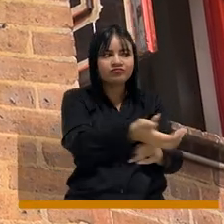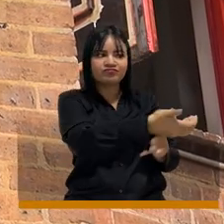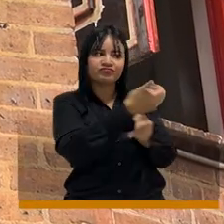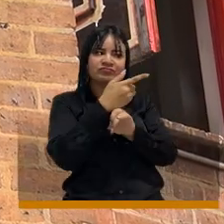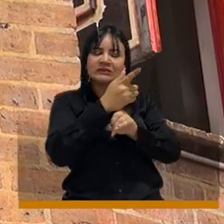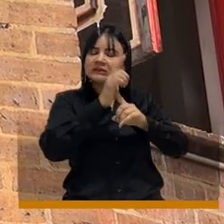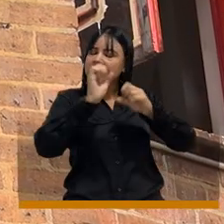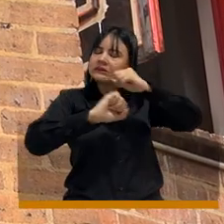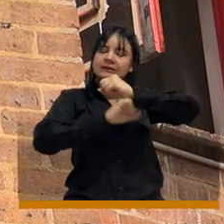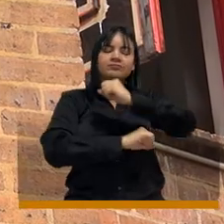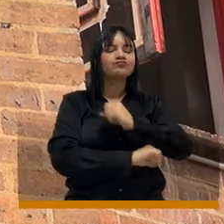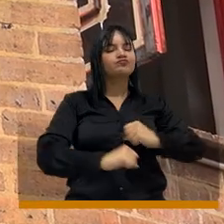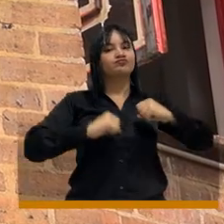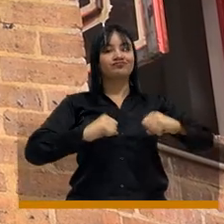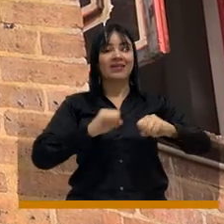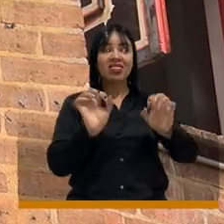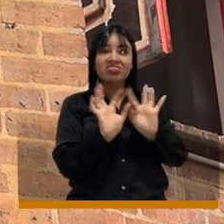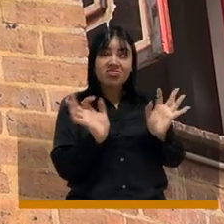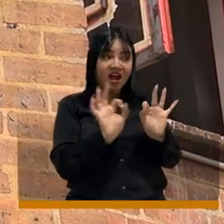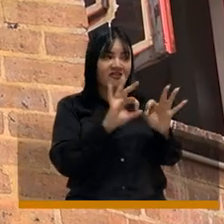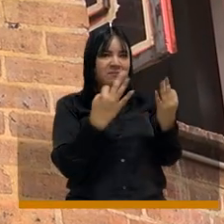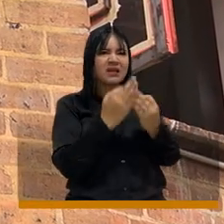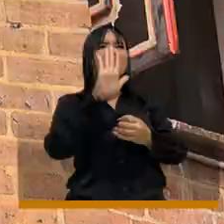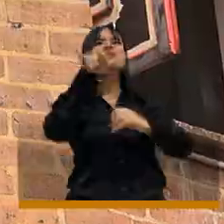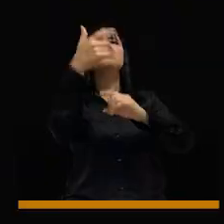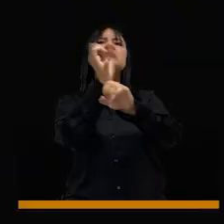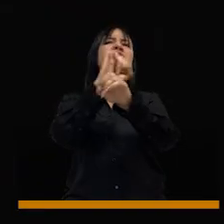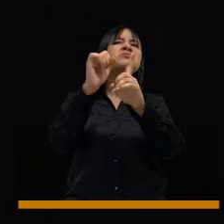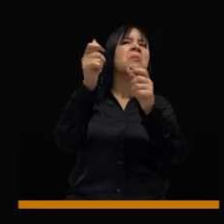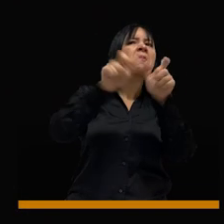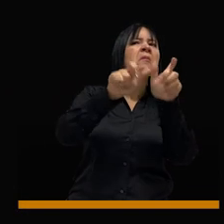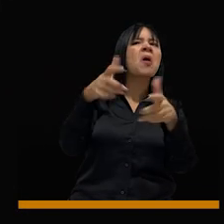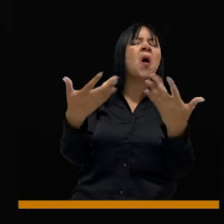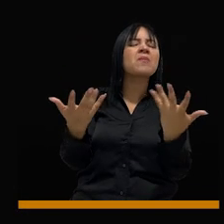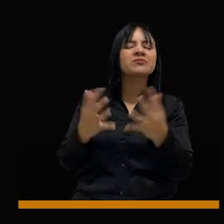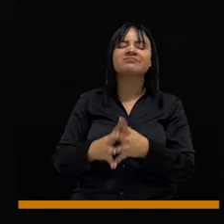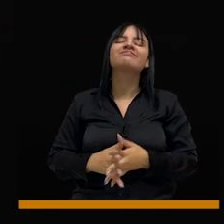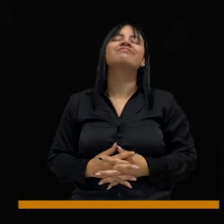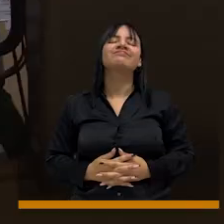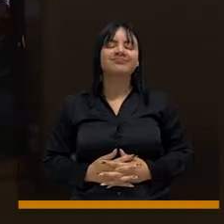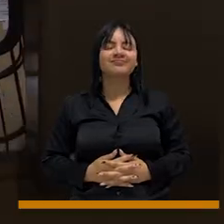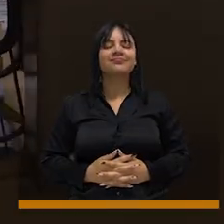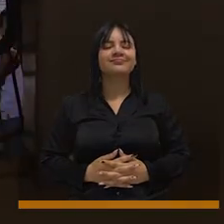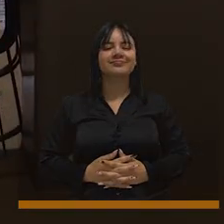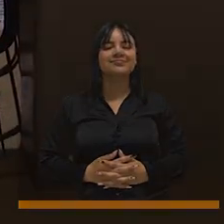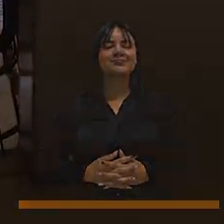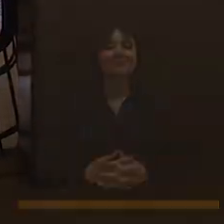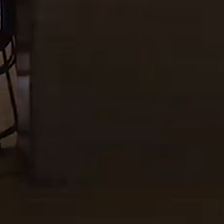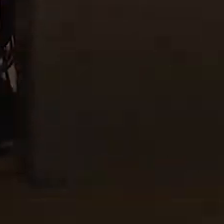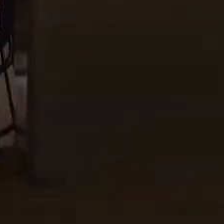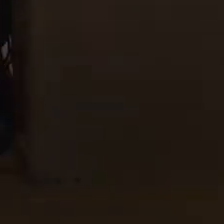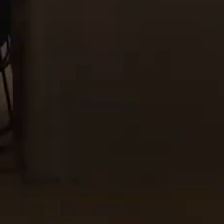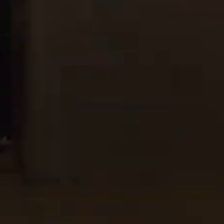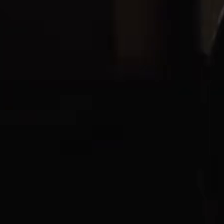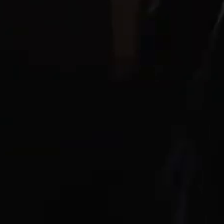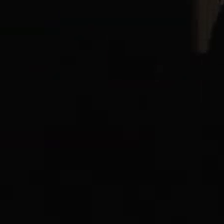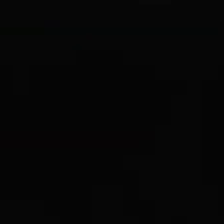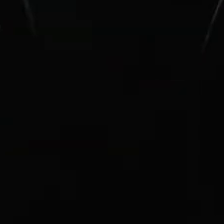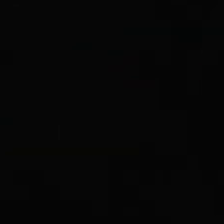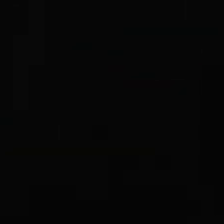familia como célula primaria como base sin familia no hay sociedad